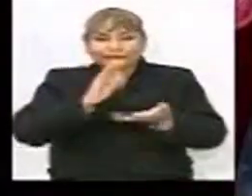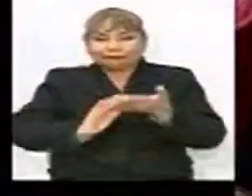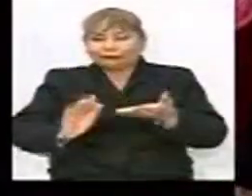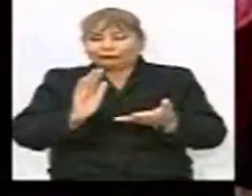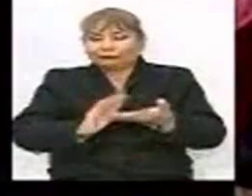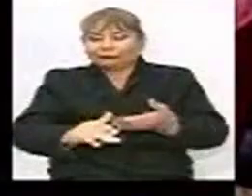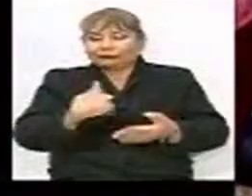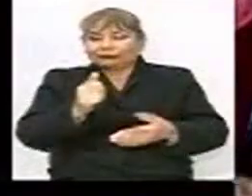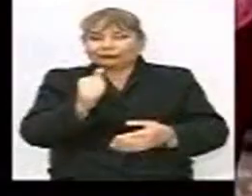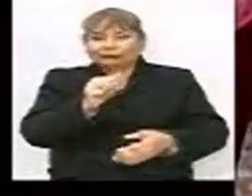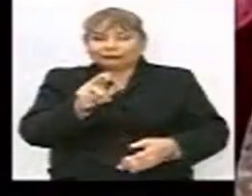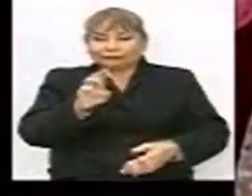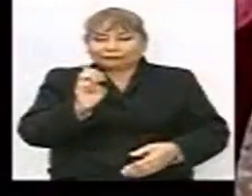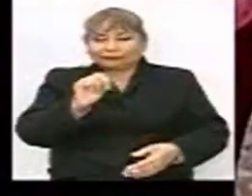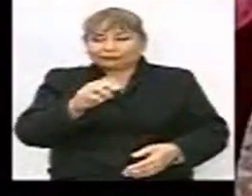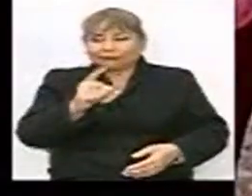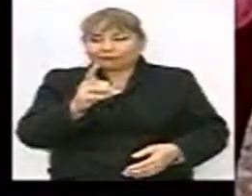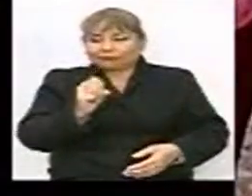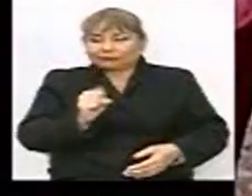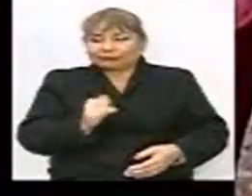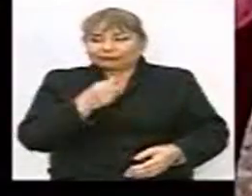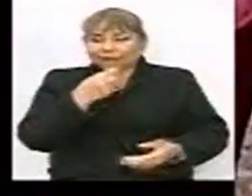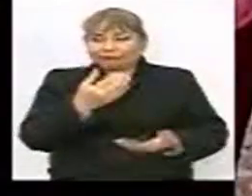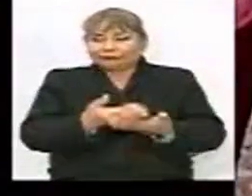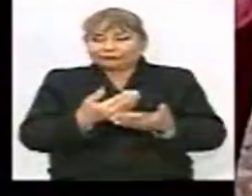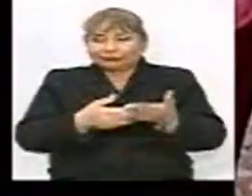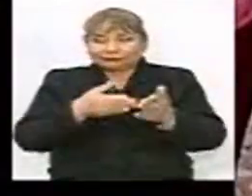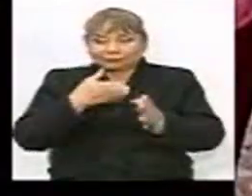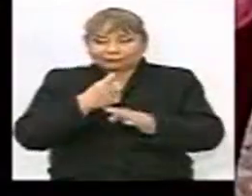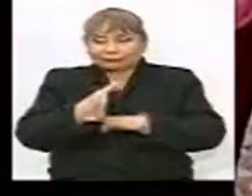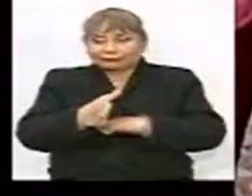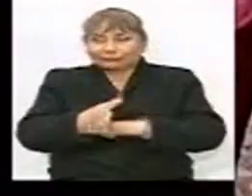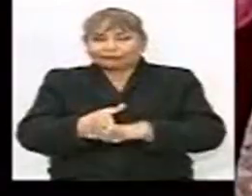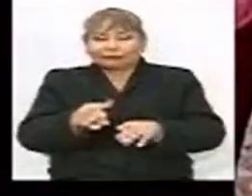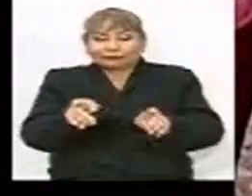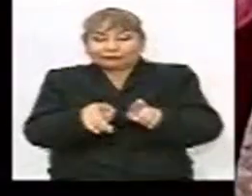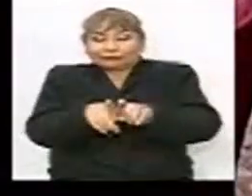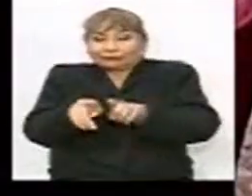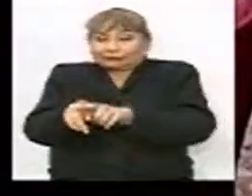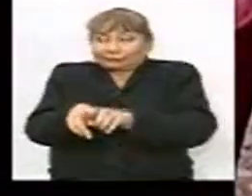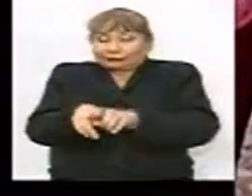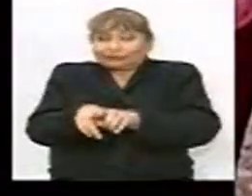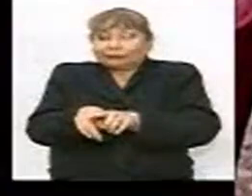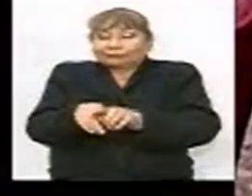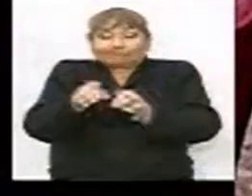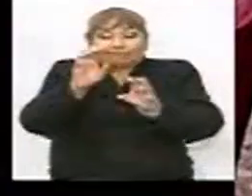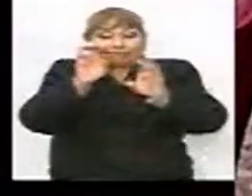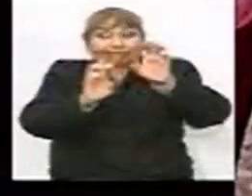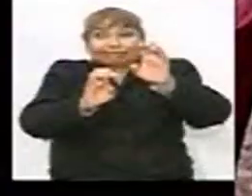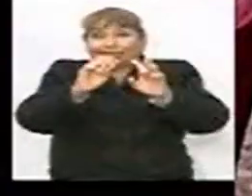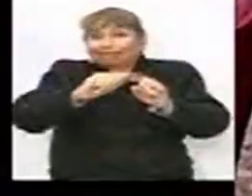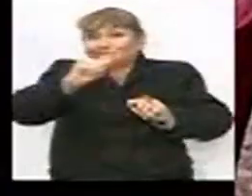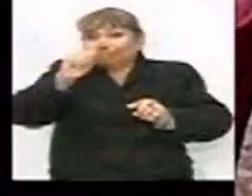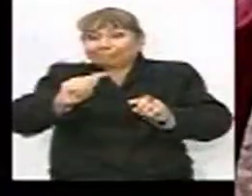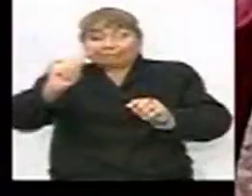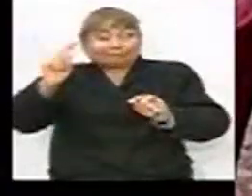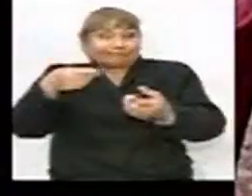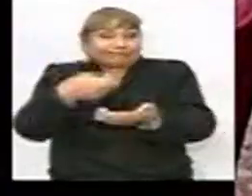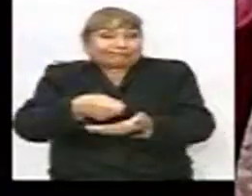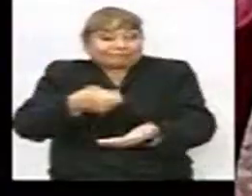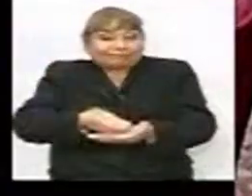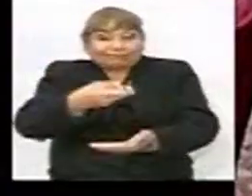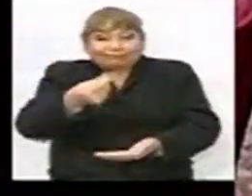justificación de las adendas y actas de trato directo. También estructurar la estructura de